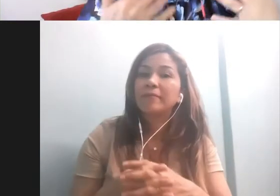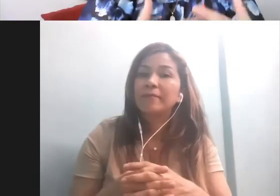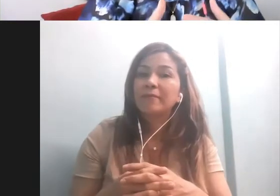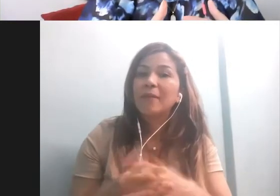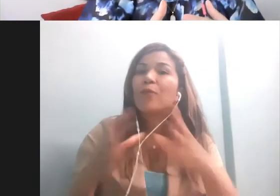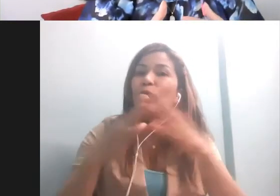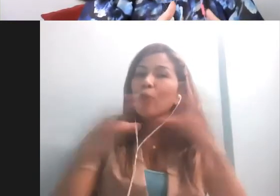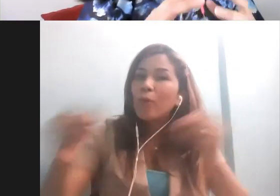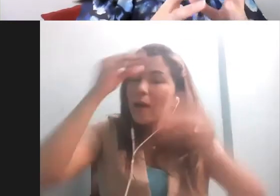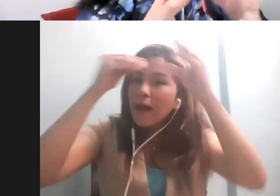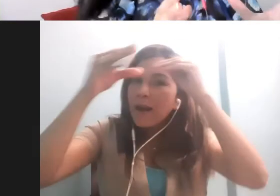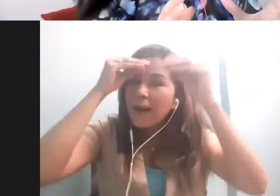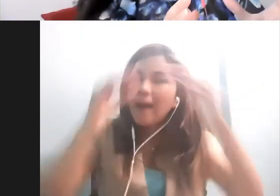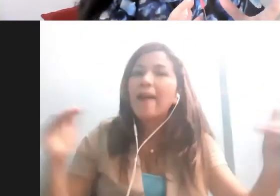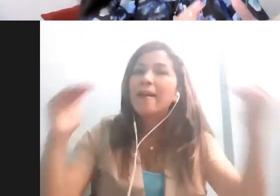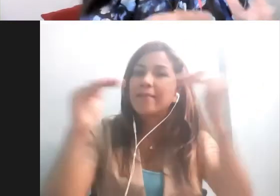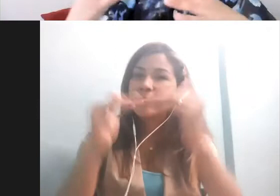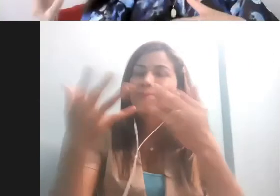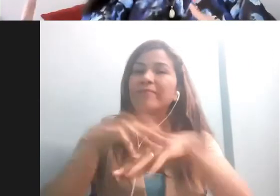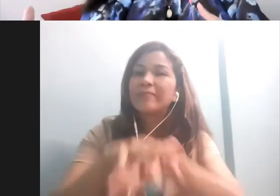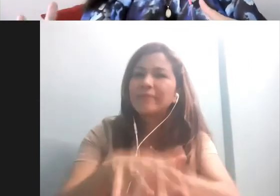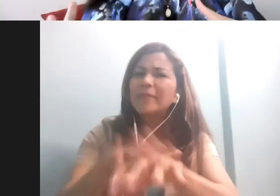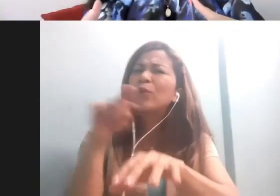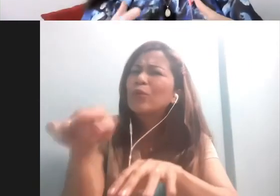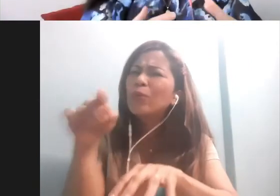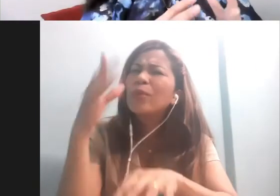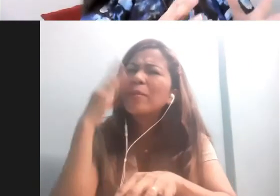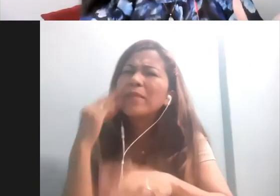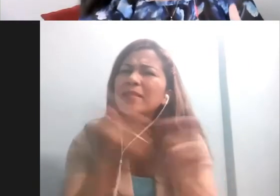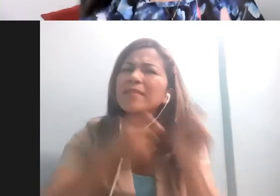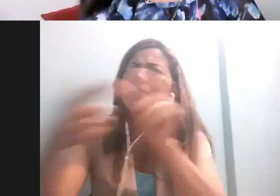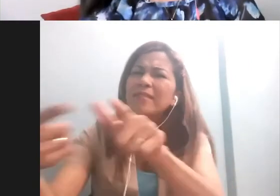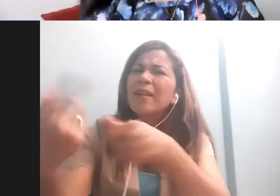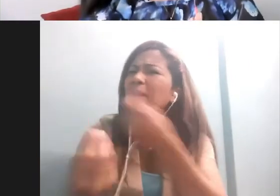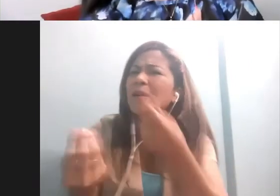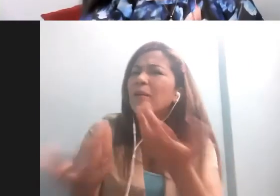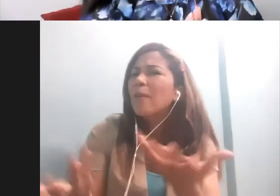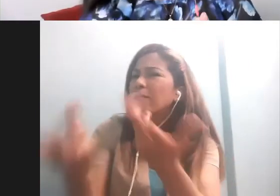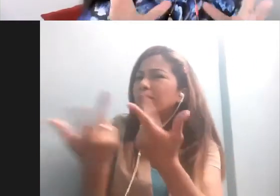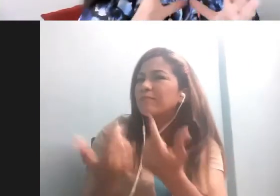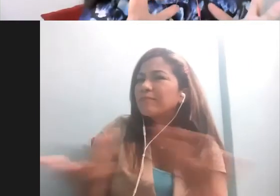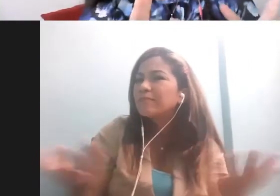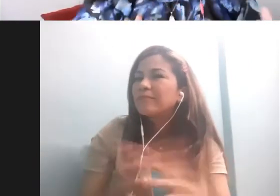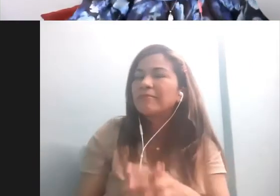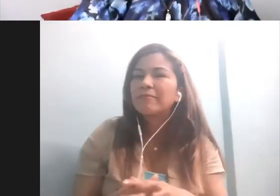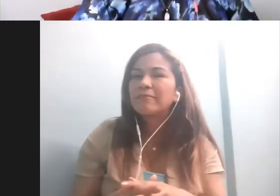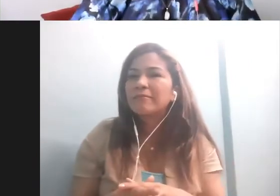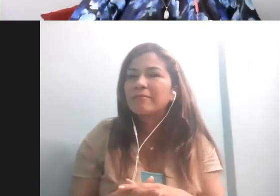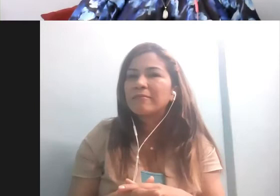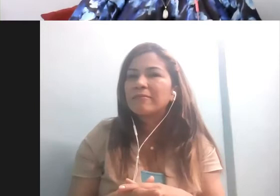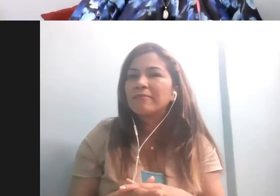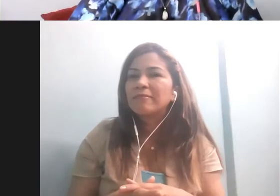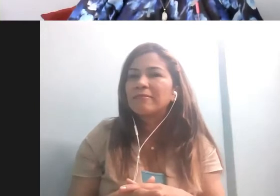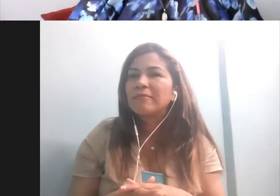que logremos una verdadera inclusión. ¿Qué te han dicho a la hora de migrar? ¿Qué te dicen las personas en este caso, las personas